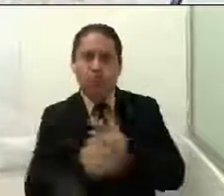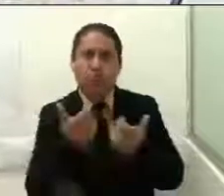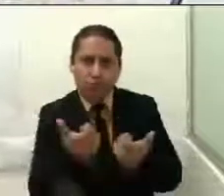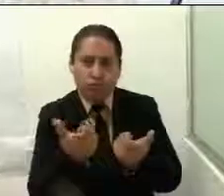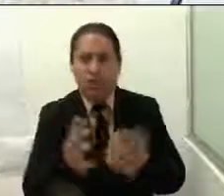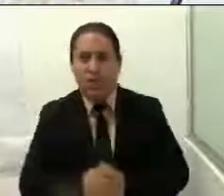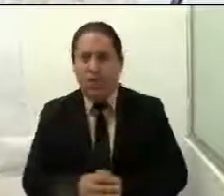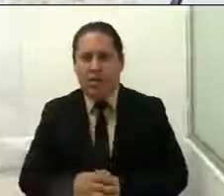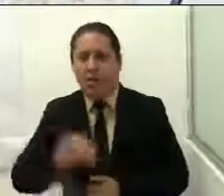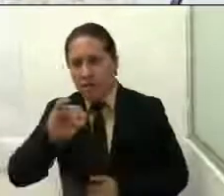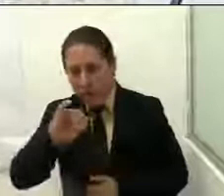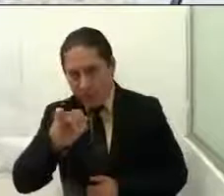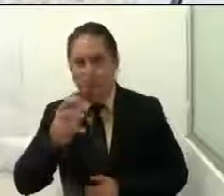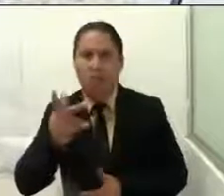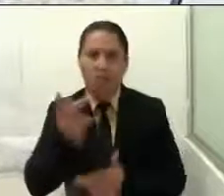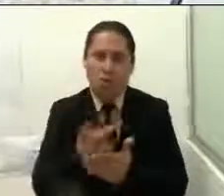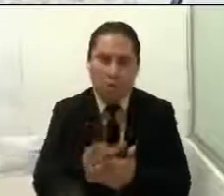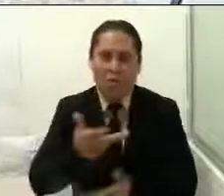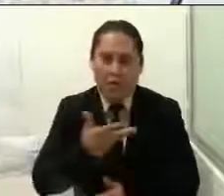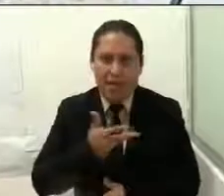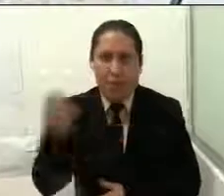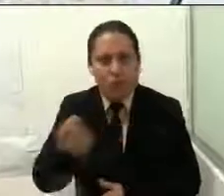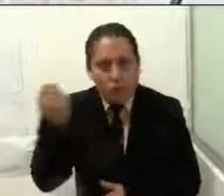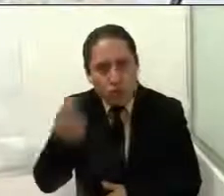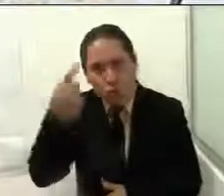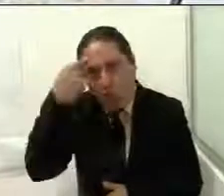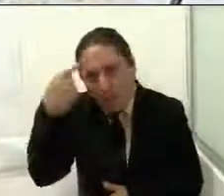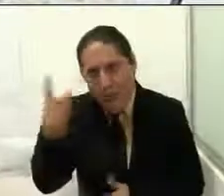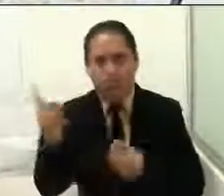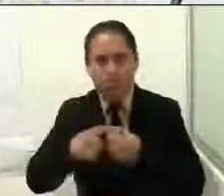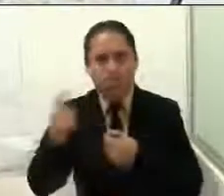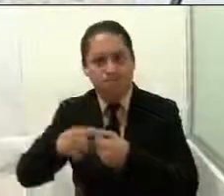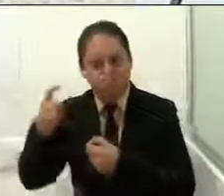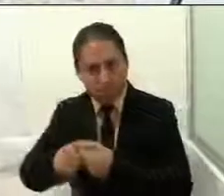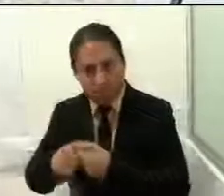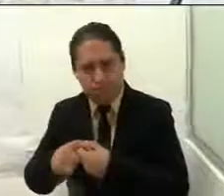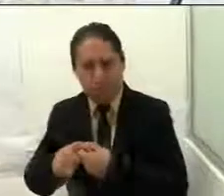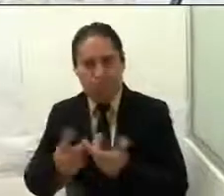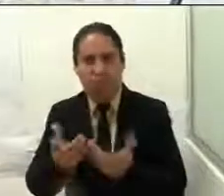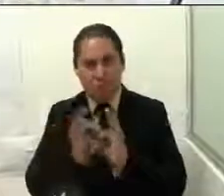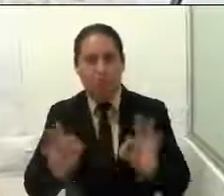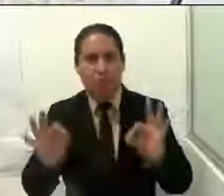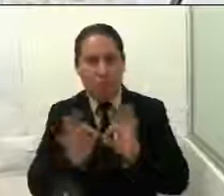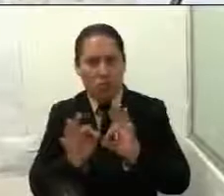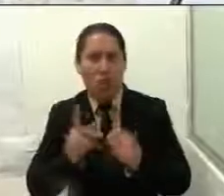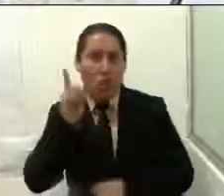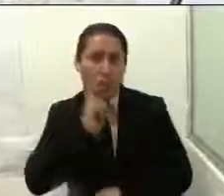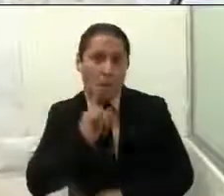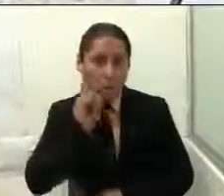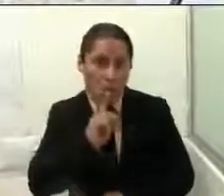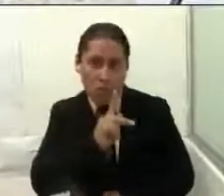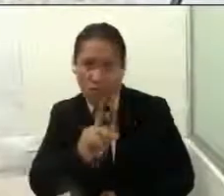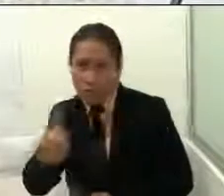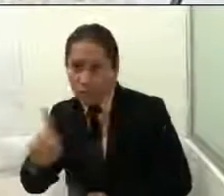este programa genera oportunidades de participación preferentemente de mujeres y